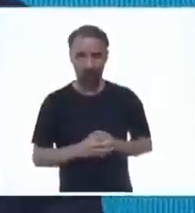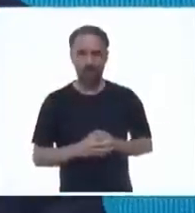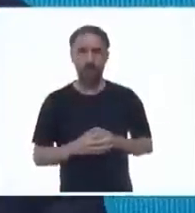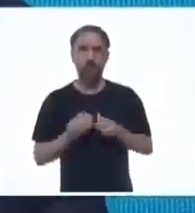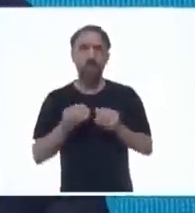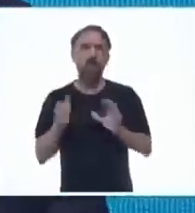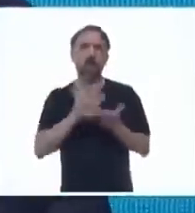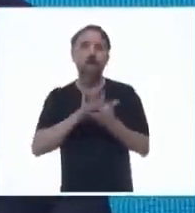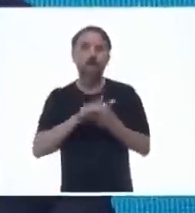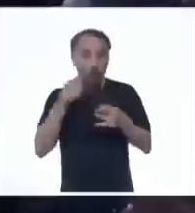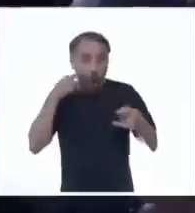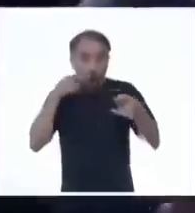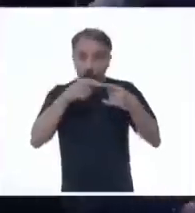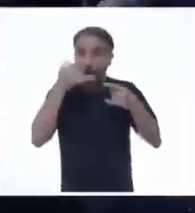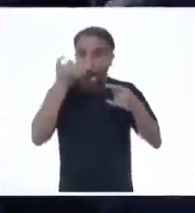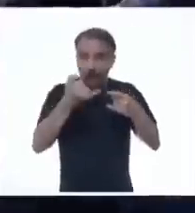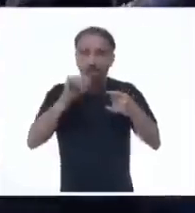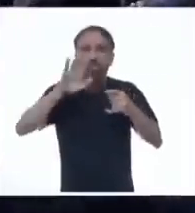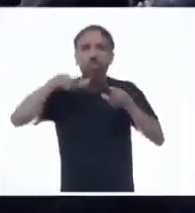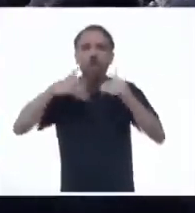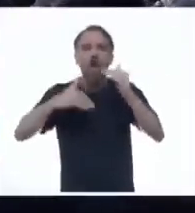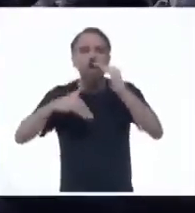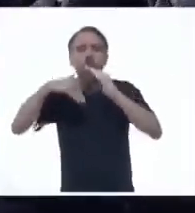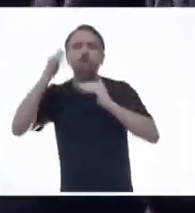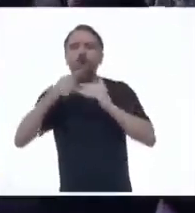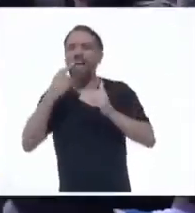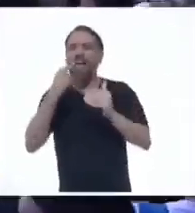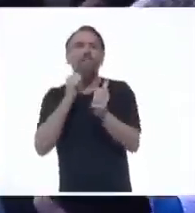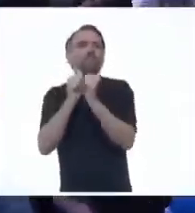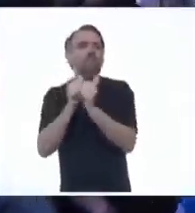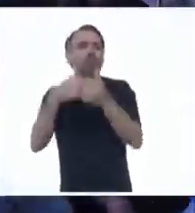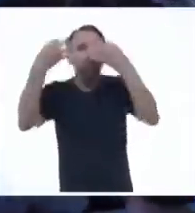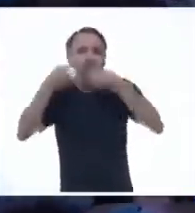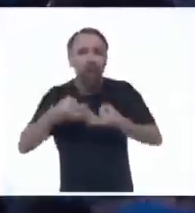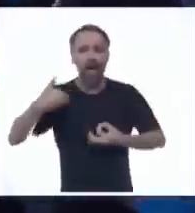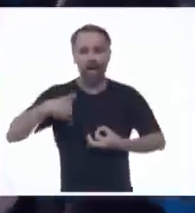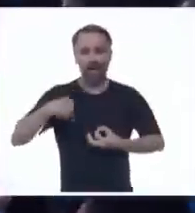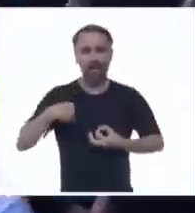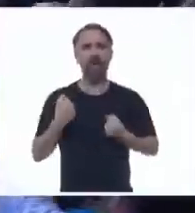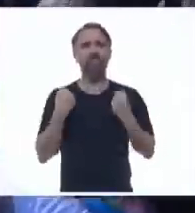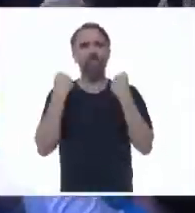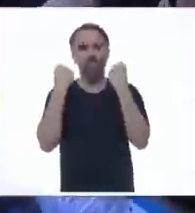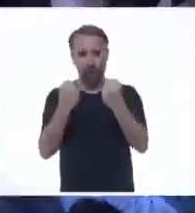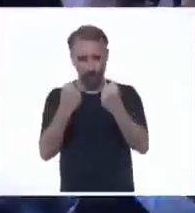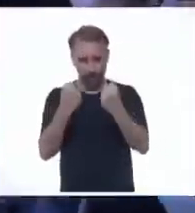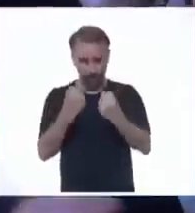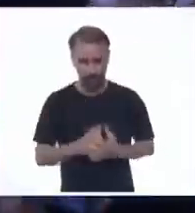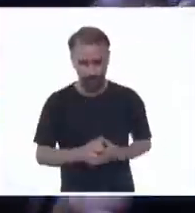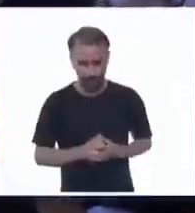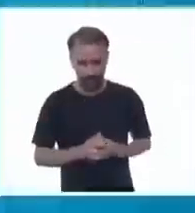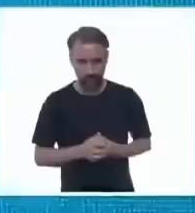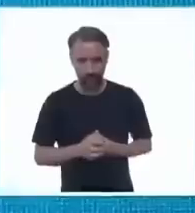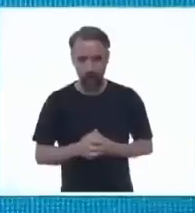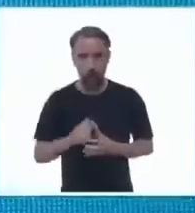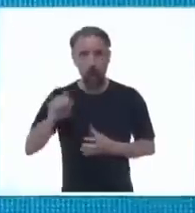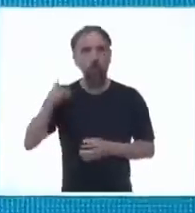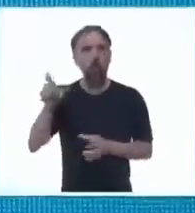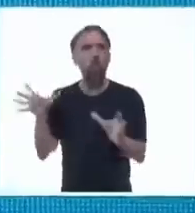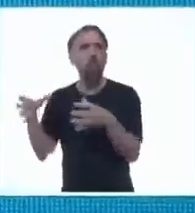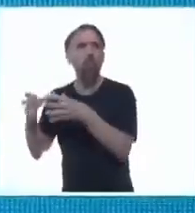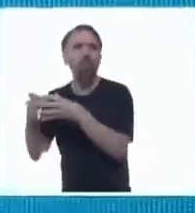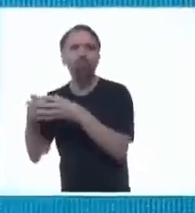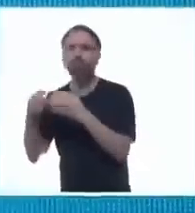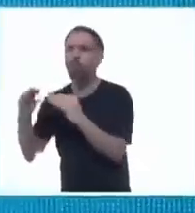construir una industria argentina fuerte frente a aquellos que plantean la